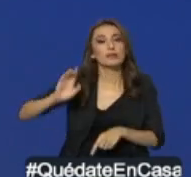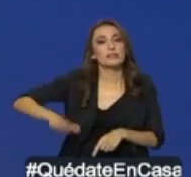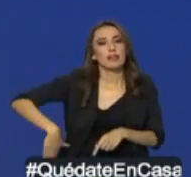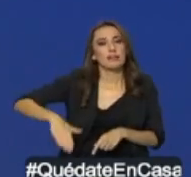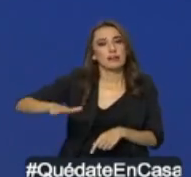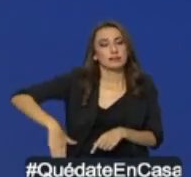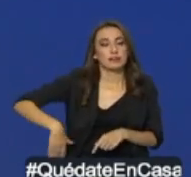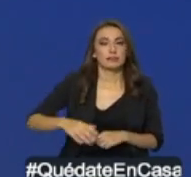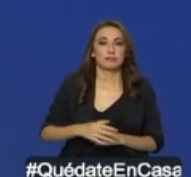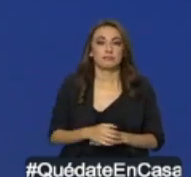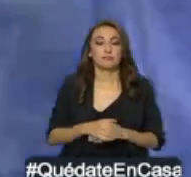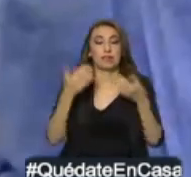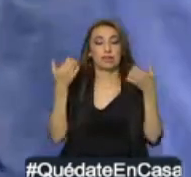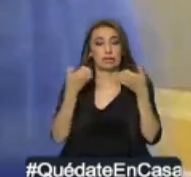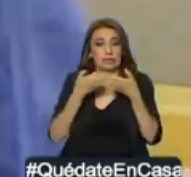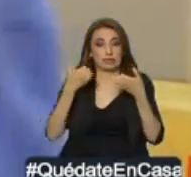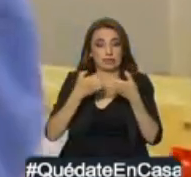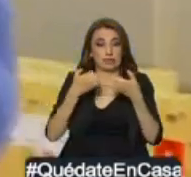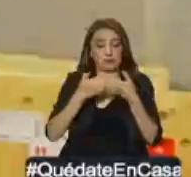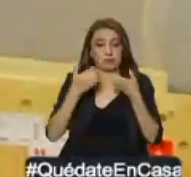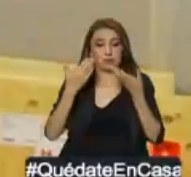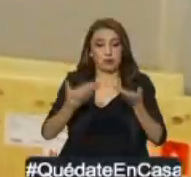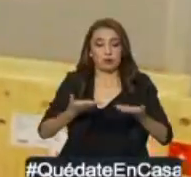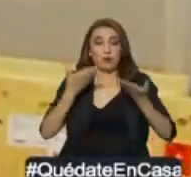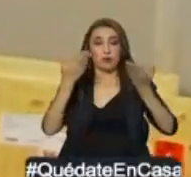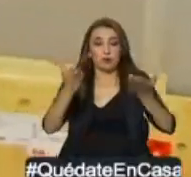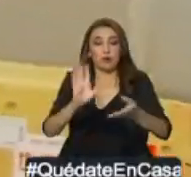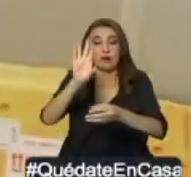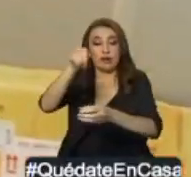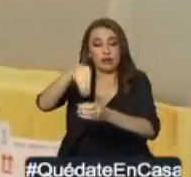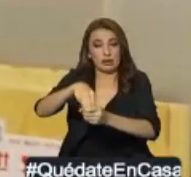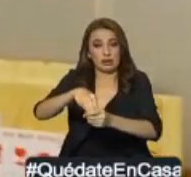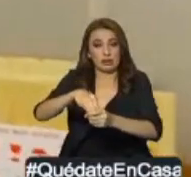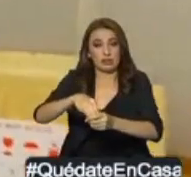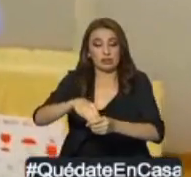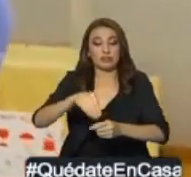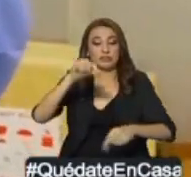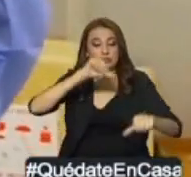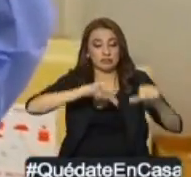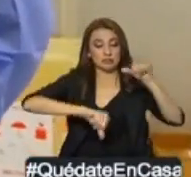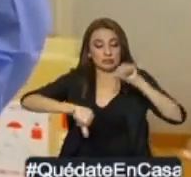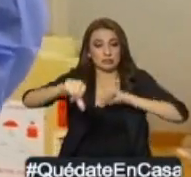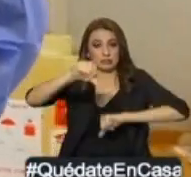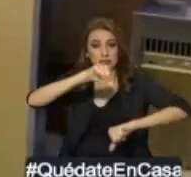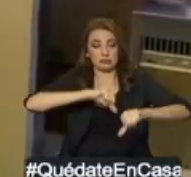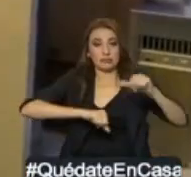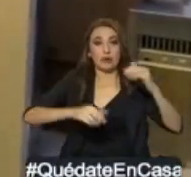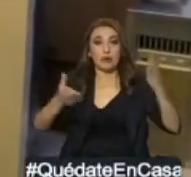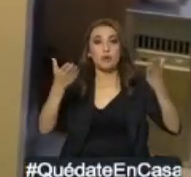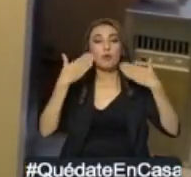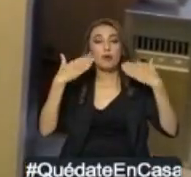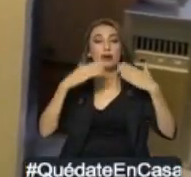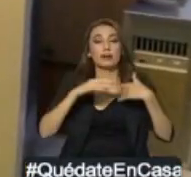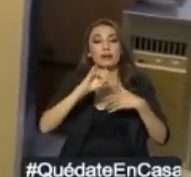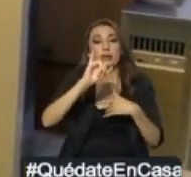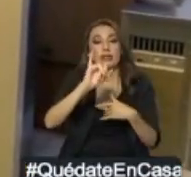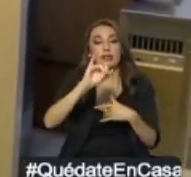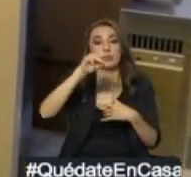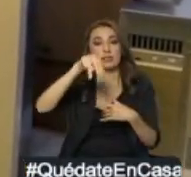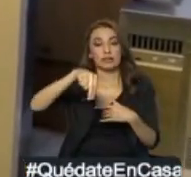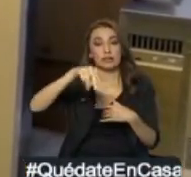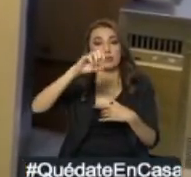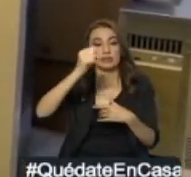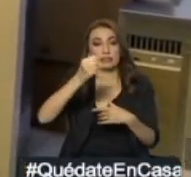con el equipo automatizado robótico que ha sido instalado en el insp y de guayaquil nos encontramos en una transición tecnológica